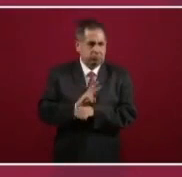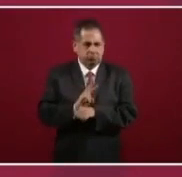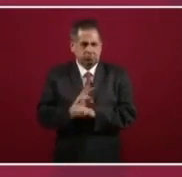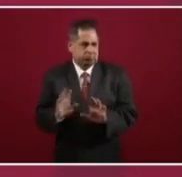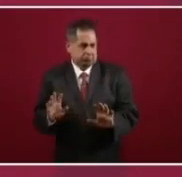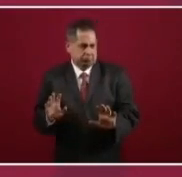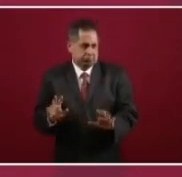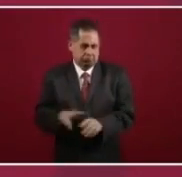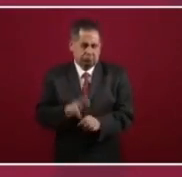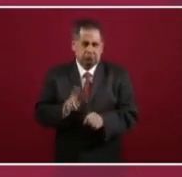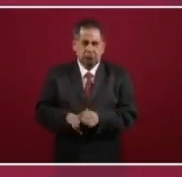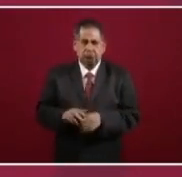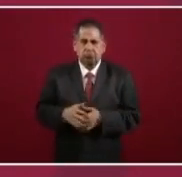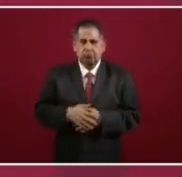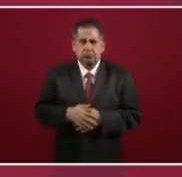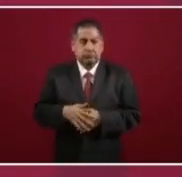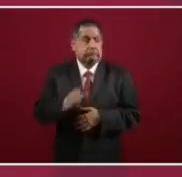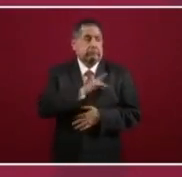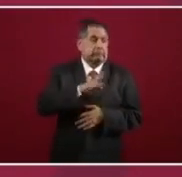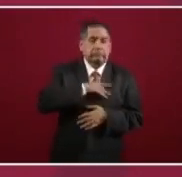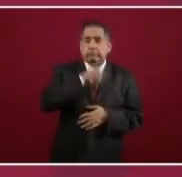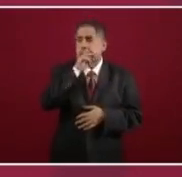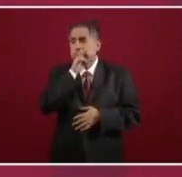no ser temerarios